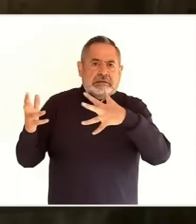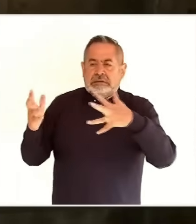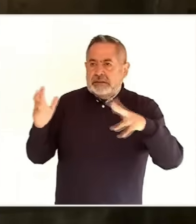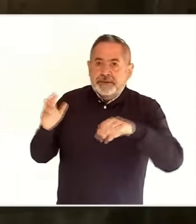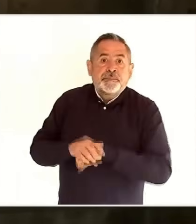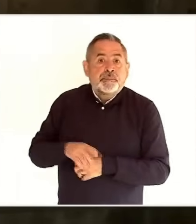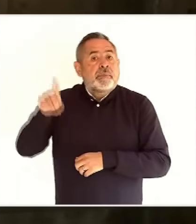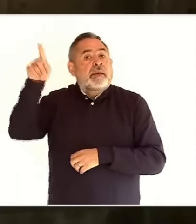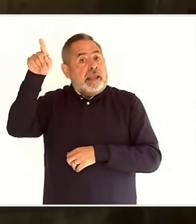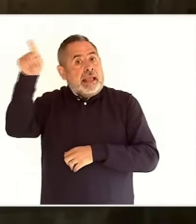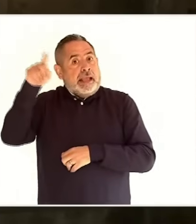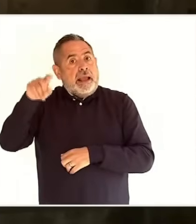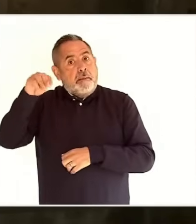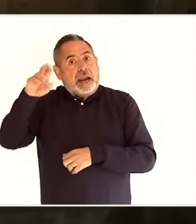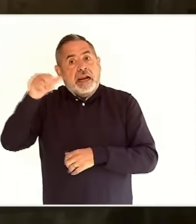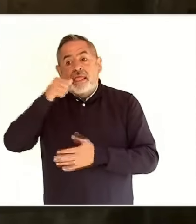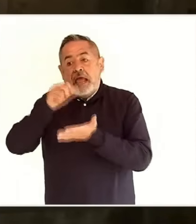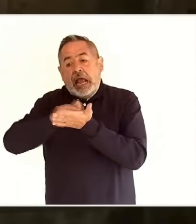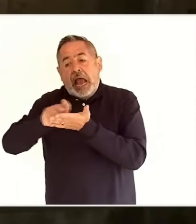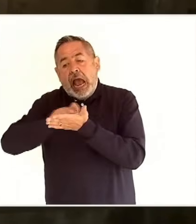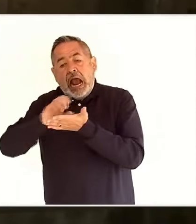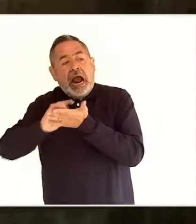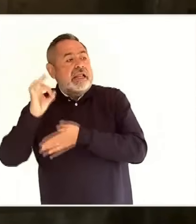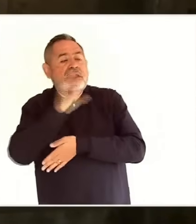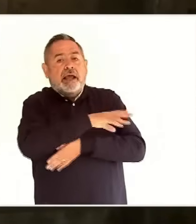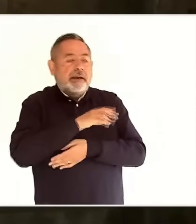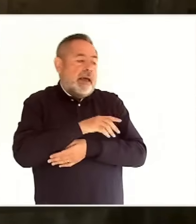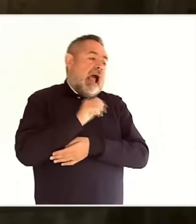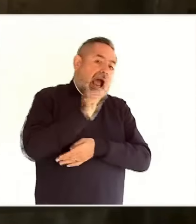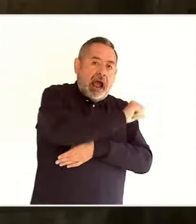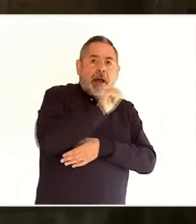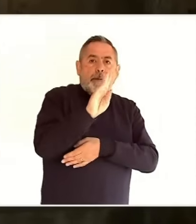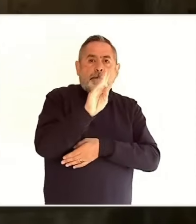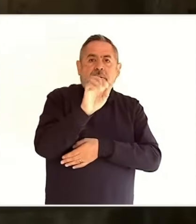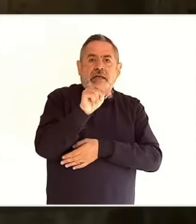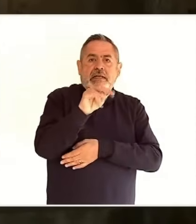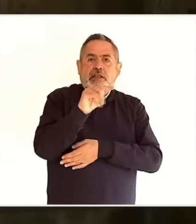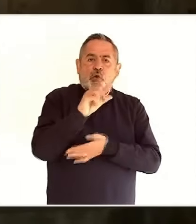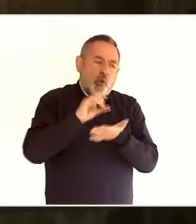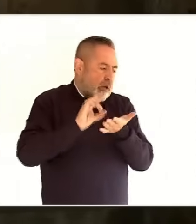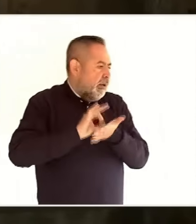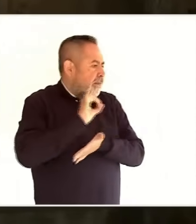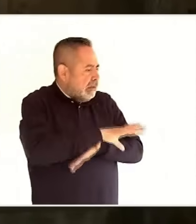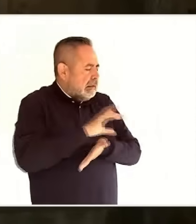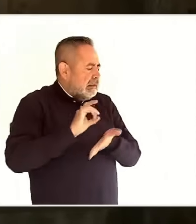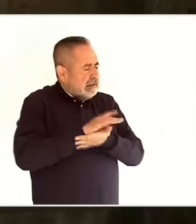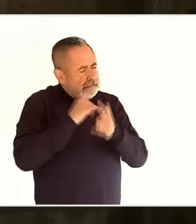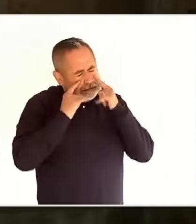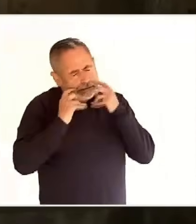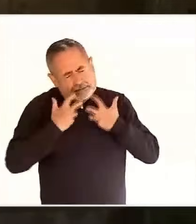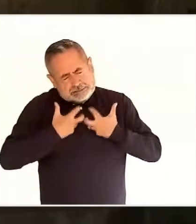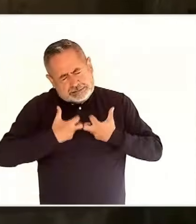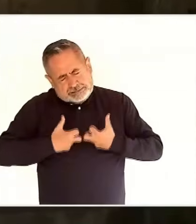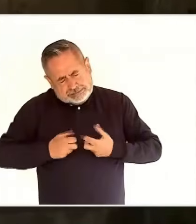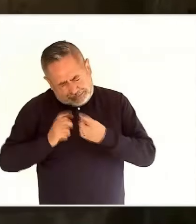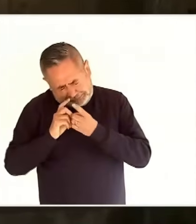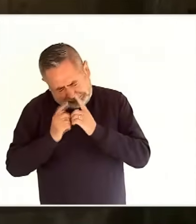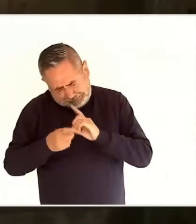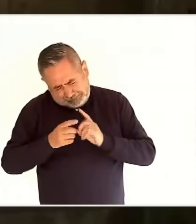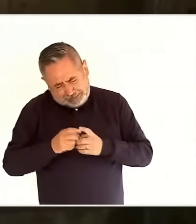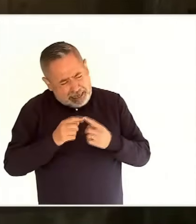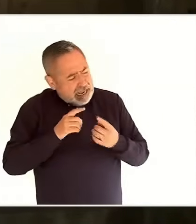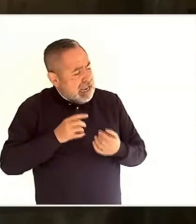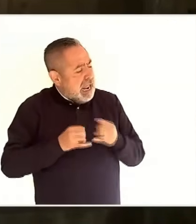de Margarita, su esposo Benito, son desgarradoras al llorar y sufrir la pérdida y el